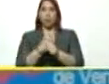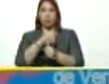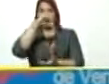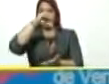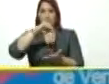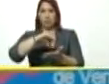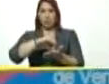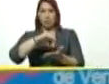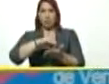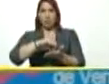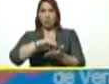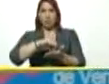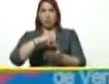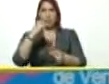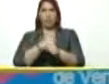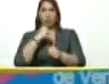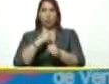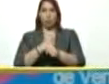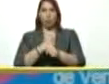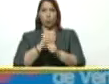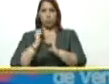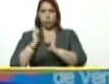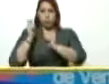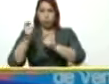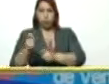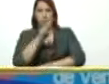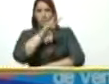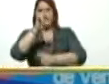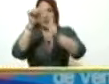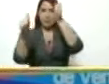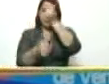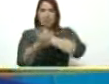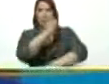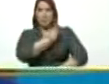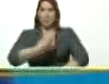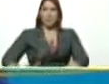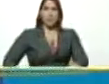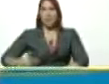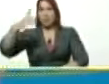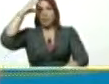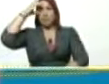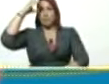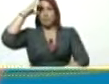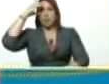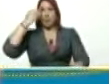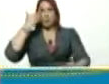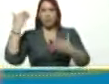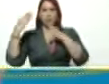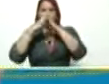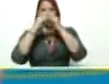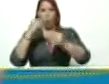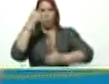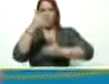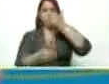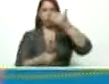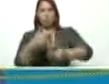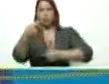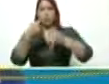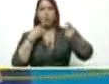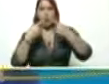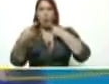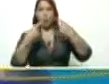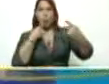Central Obrera y Socialista. Encargo a la vicepresidenta Delcy Rodríguez de todo el proceso de diálogo